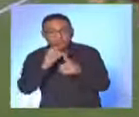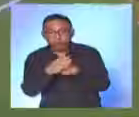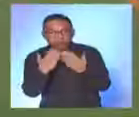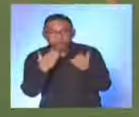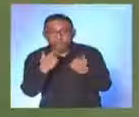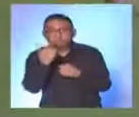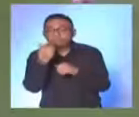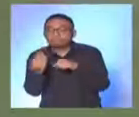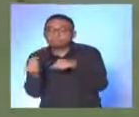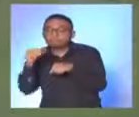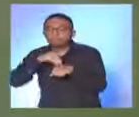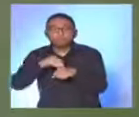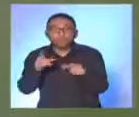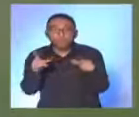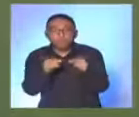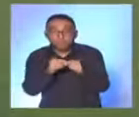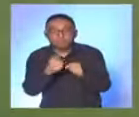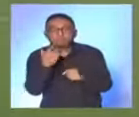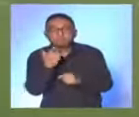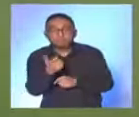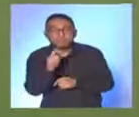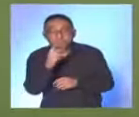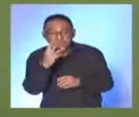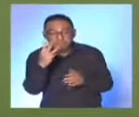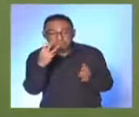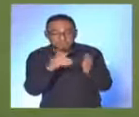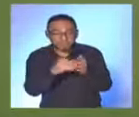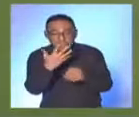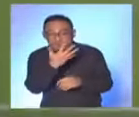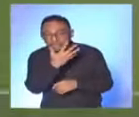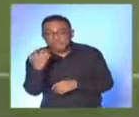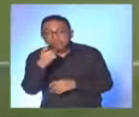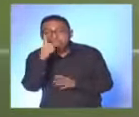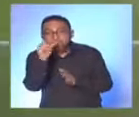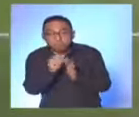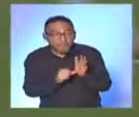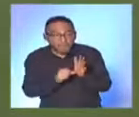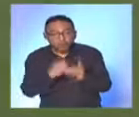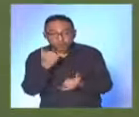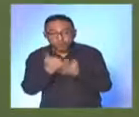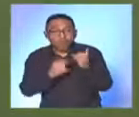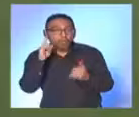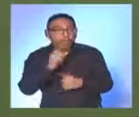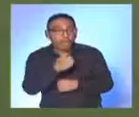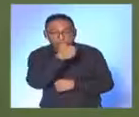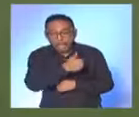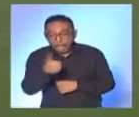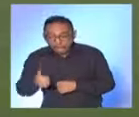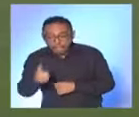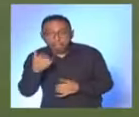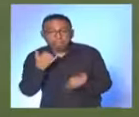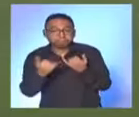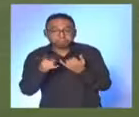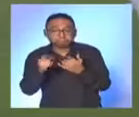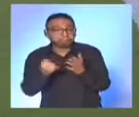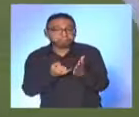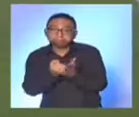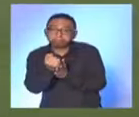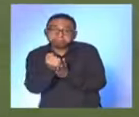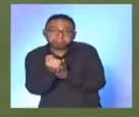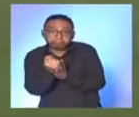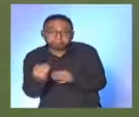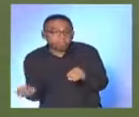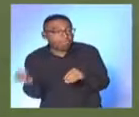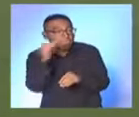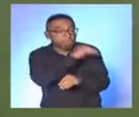sueldo, que en su mayoría era de no más de 3.500 pesos mensuales, por lo que cada jugadora decidirá su destino. Por lo que respecta a